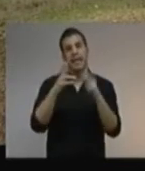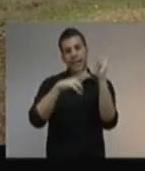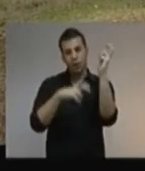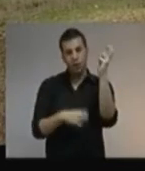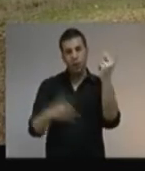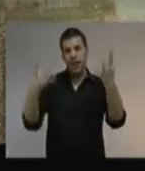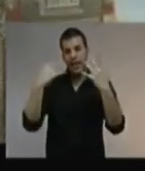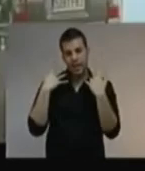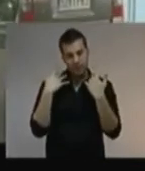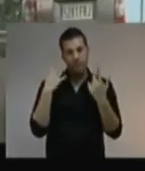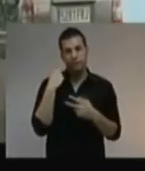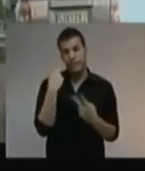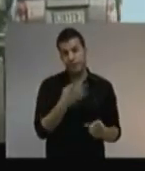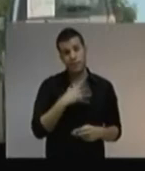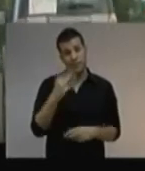libre.